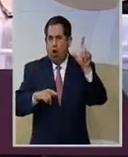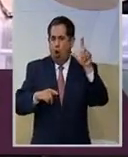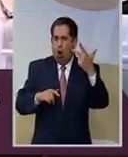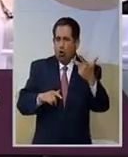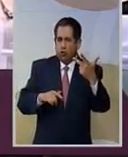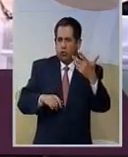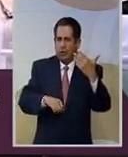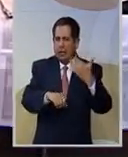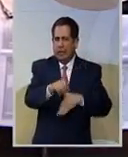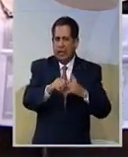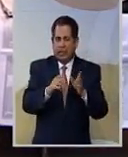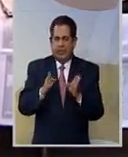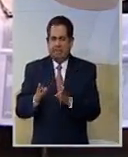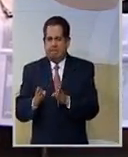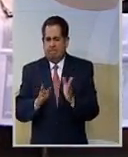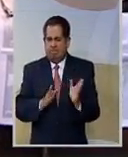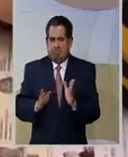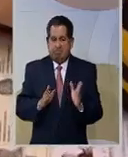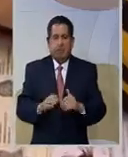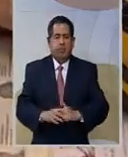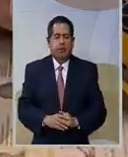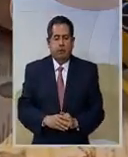horas del centro del país.